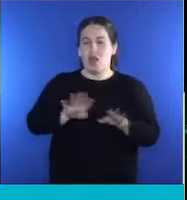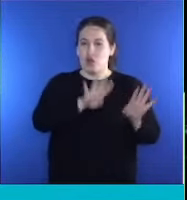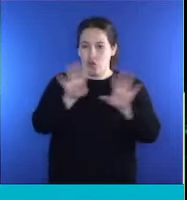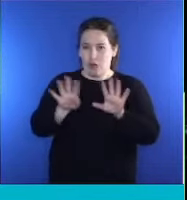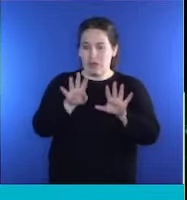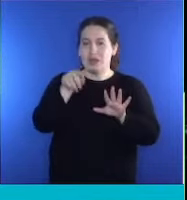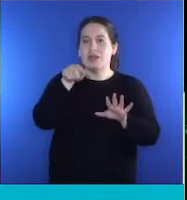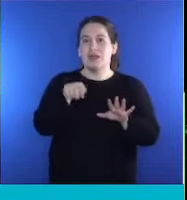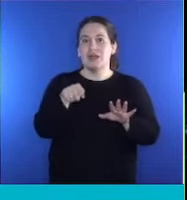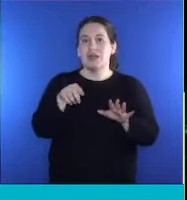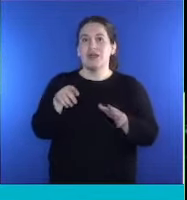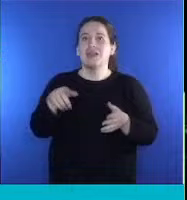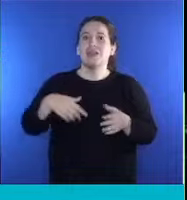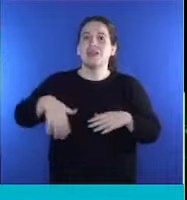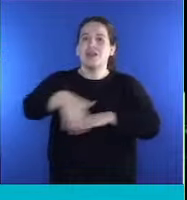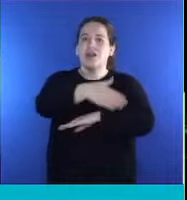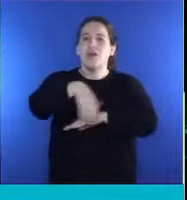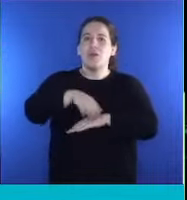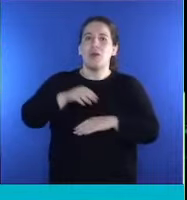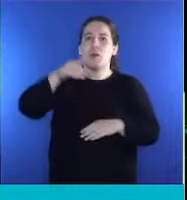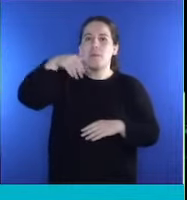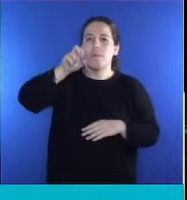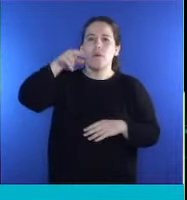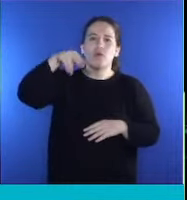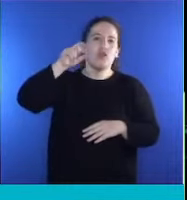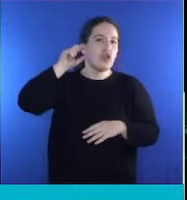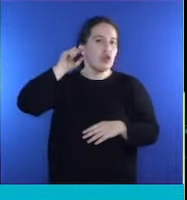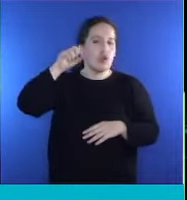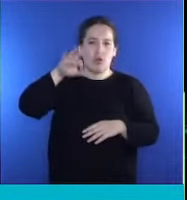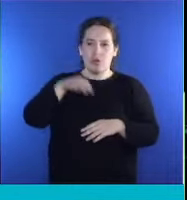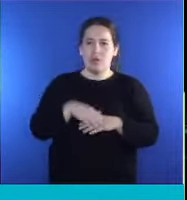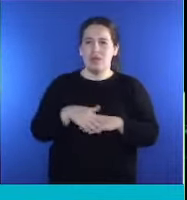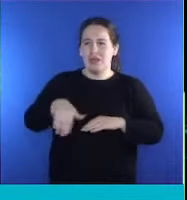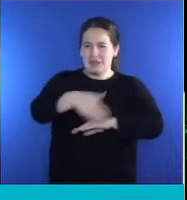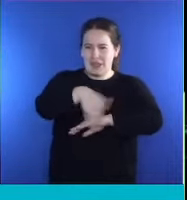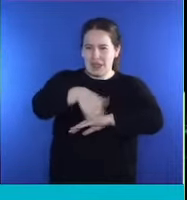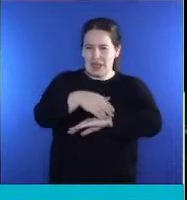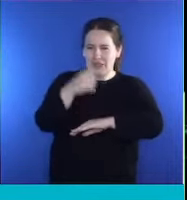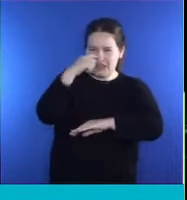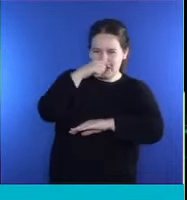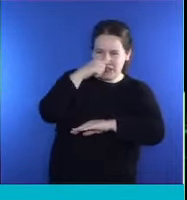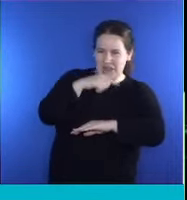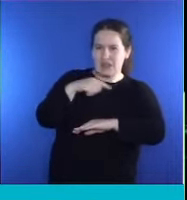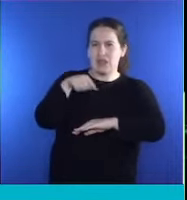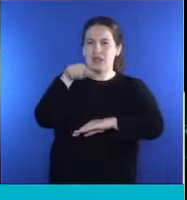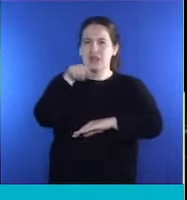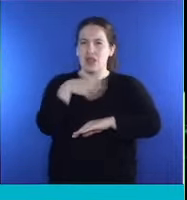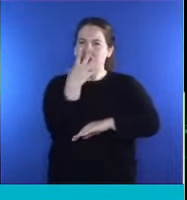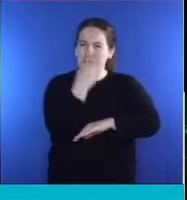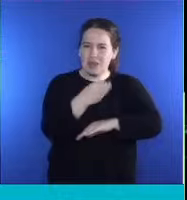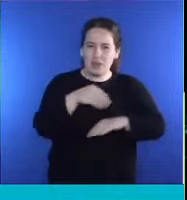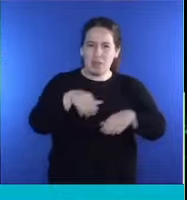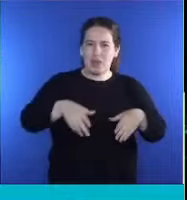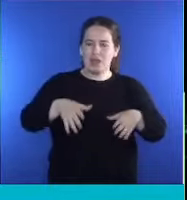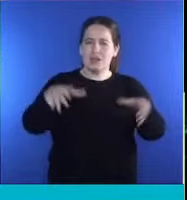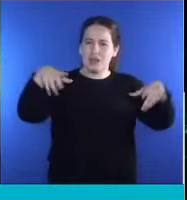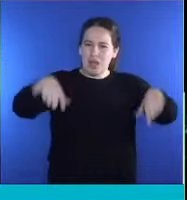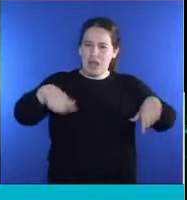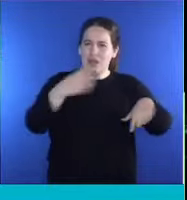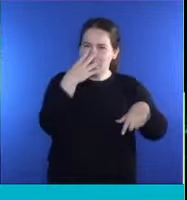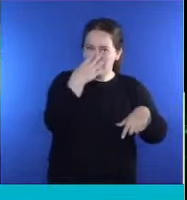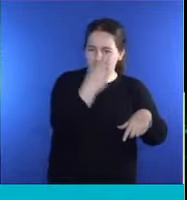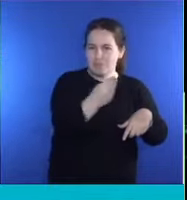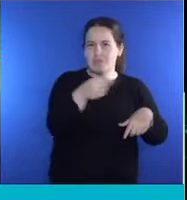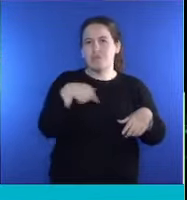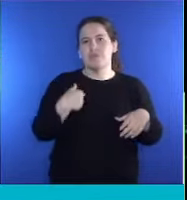e lo que es el barrio mondongo por la cancha de gimnasia hasta la Calle 7 creo que la novena para el radicalismo la Calle 13 Pero bueno para el